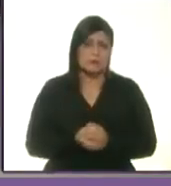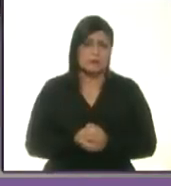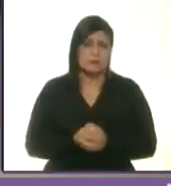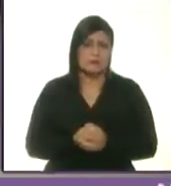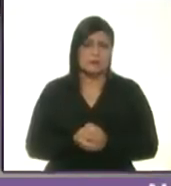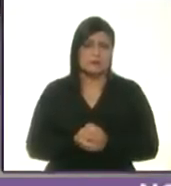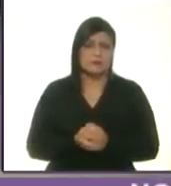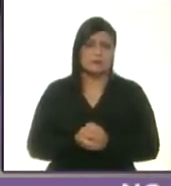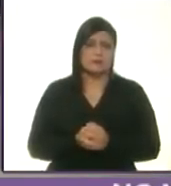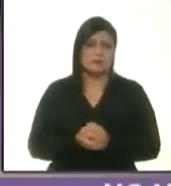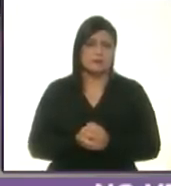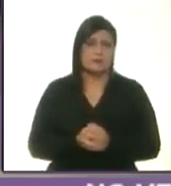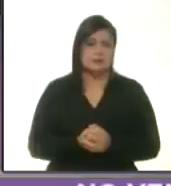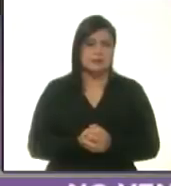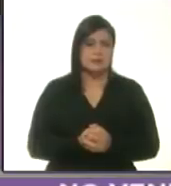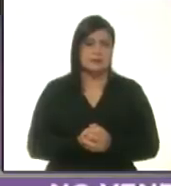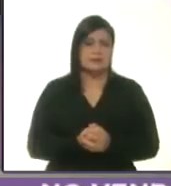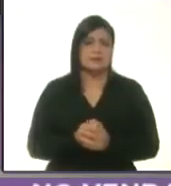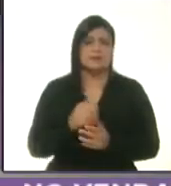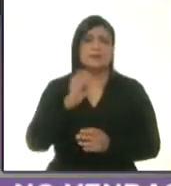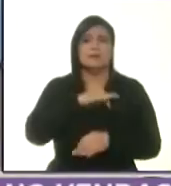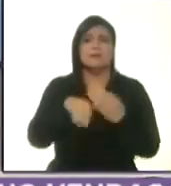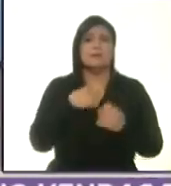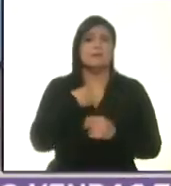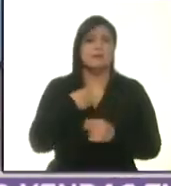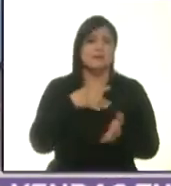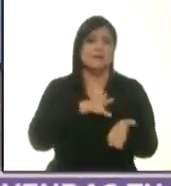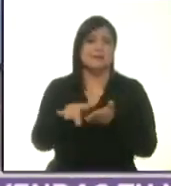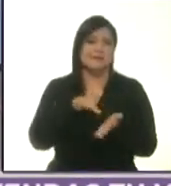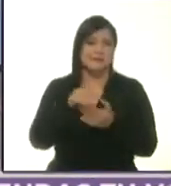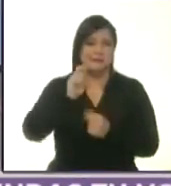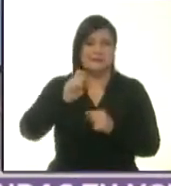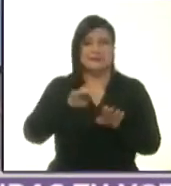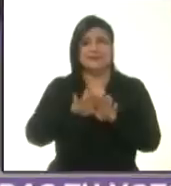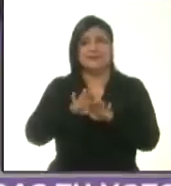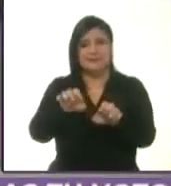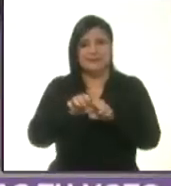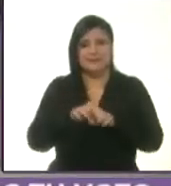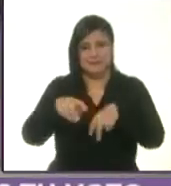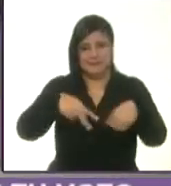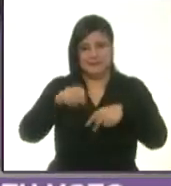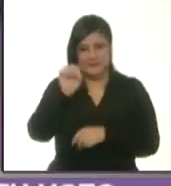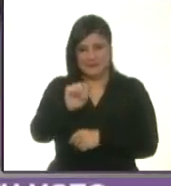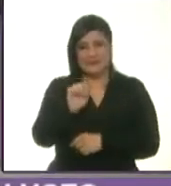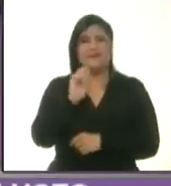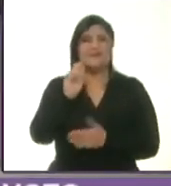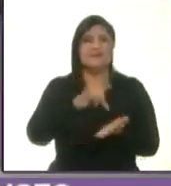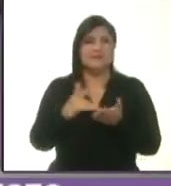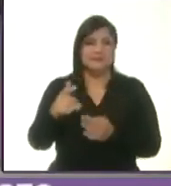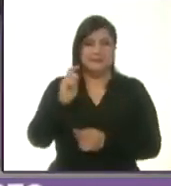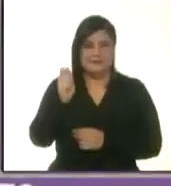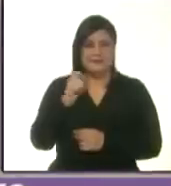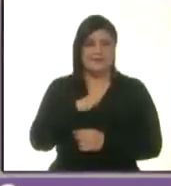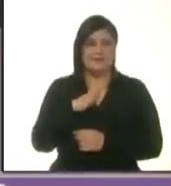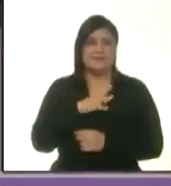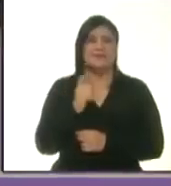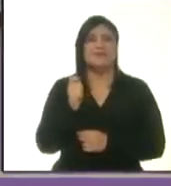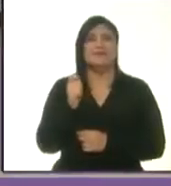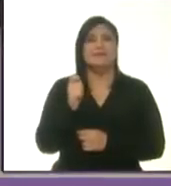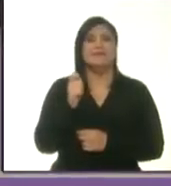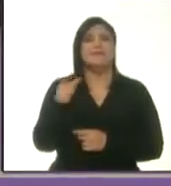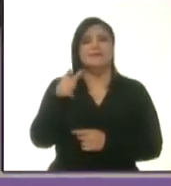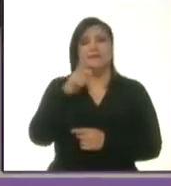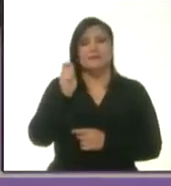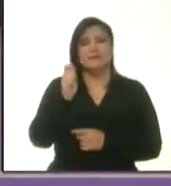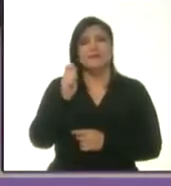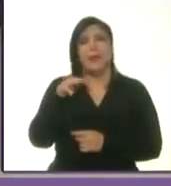sí claro tiene un segundo del todo mi apoyo a la selección del sábado muchísimas gracias mikel arriola le sobran 8 segundos a la